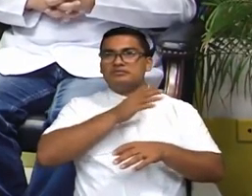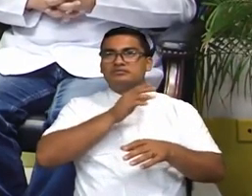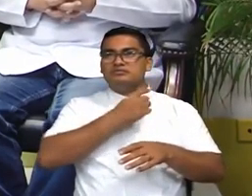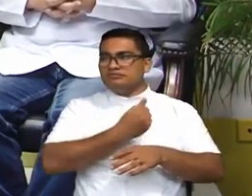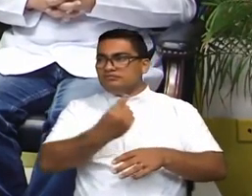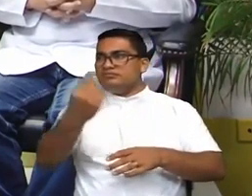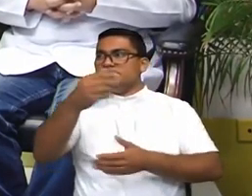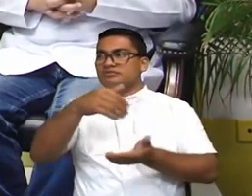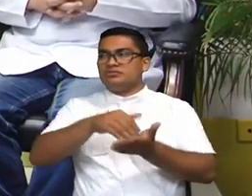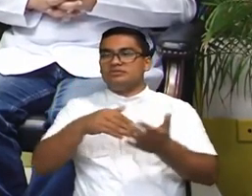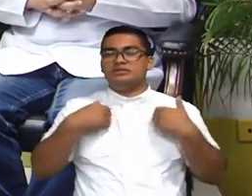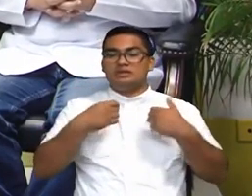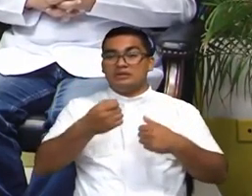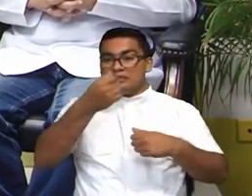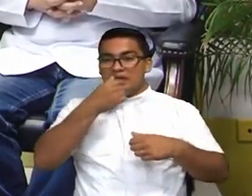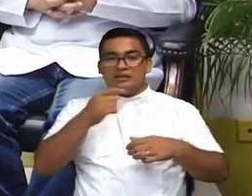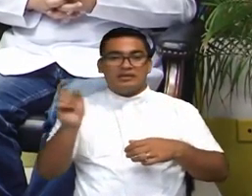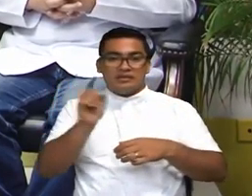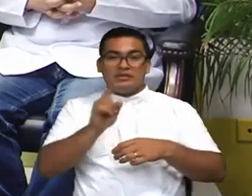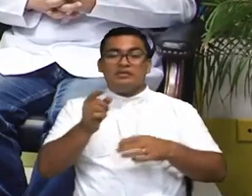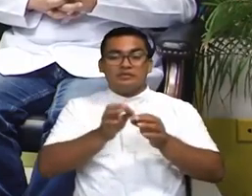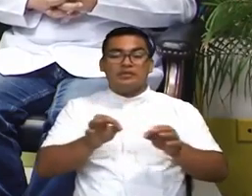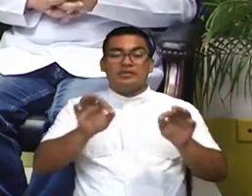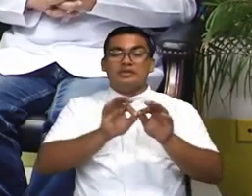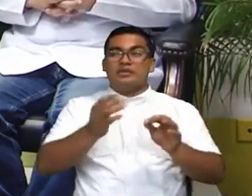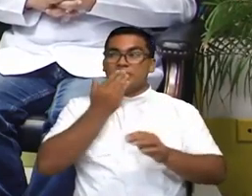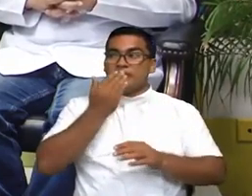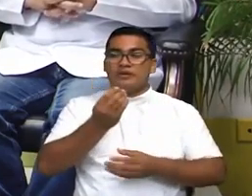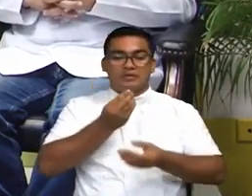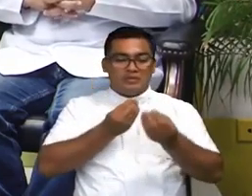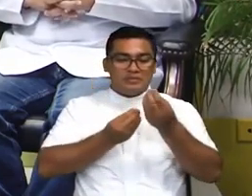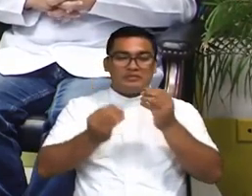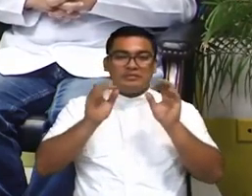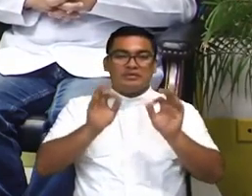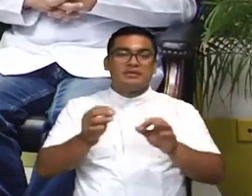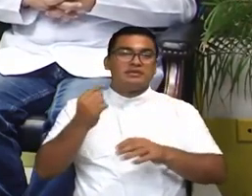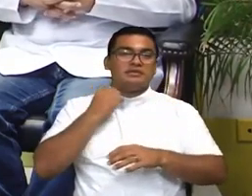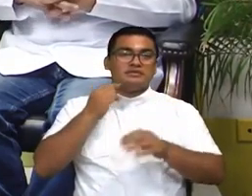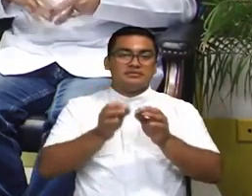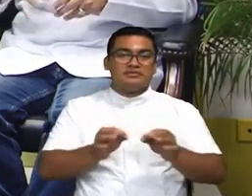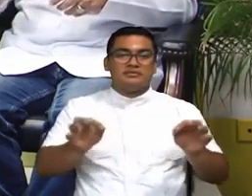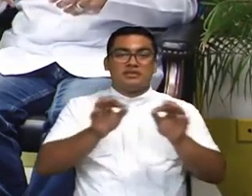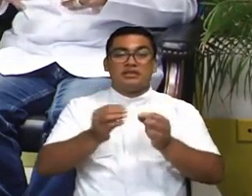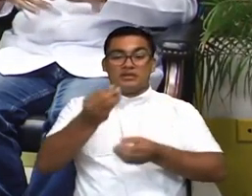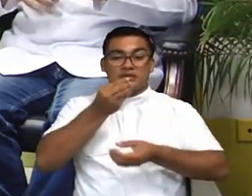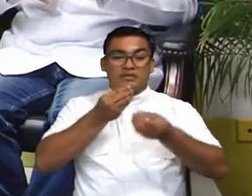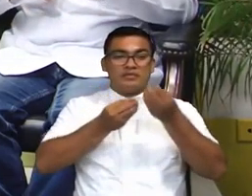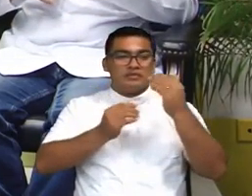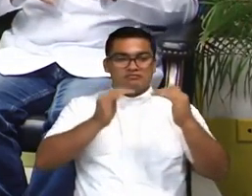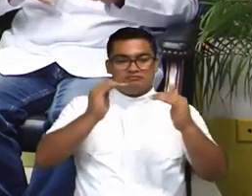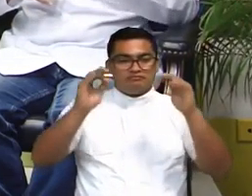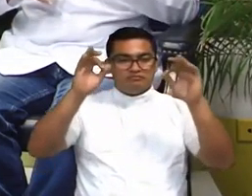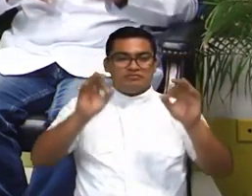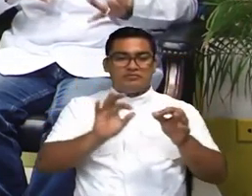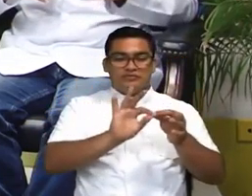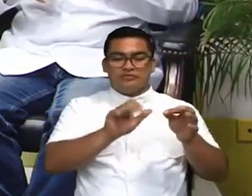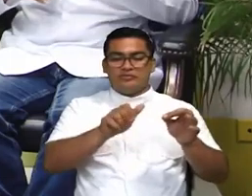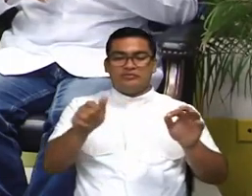no automedicarnos mucho. Y una buena alimentación. ¿Ya? Siempre tener una buena alimentación balanceada,